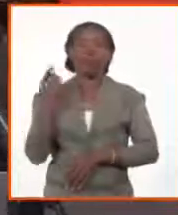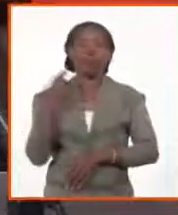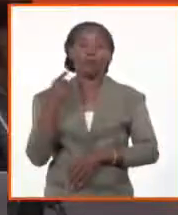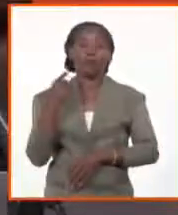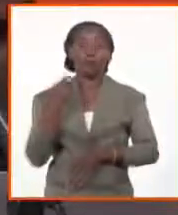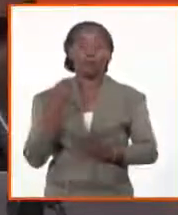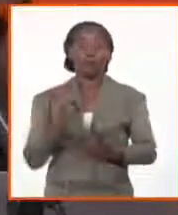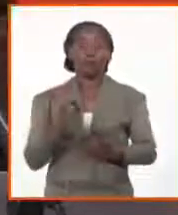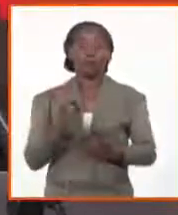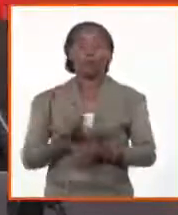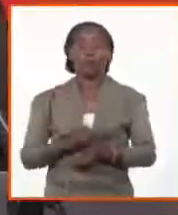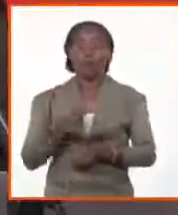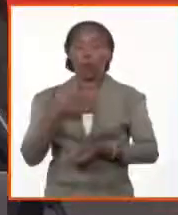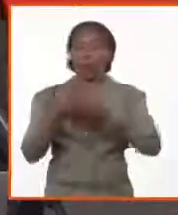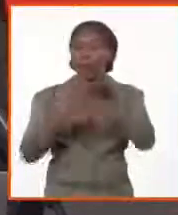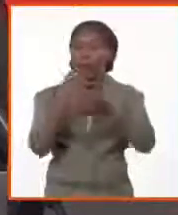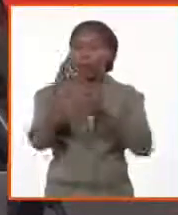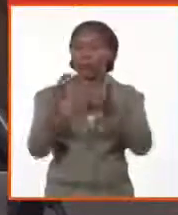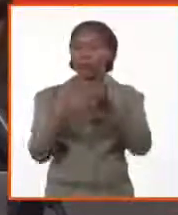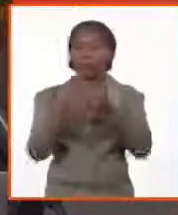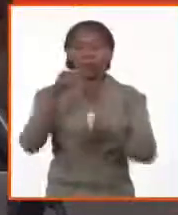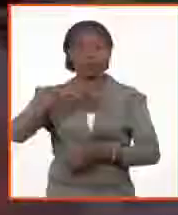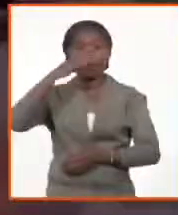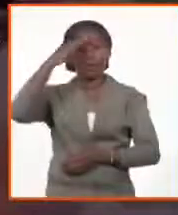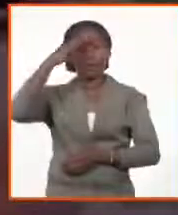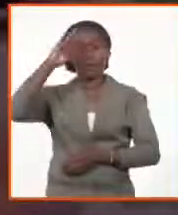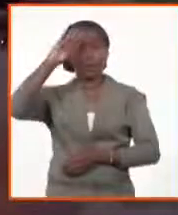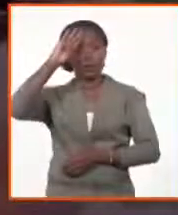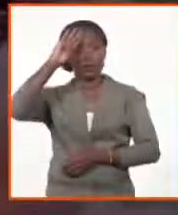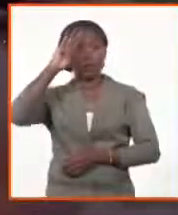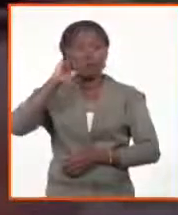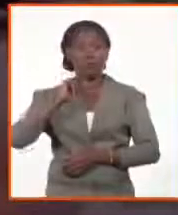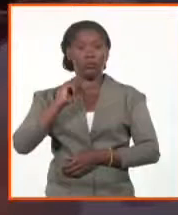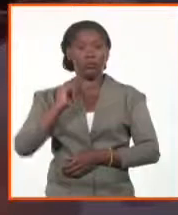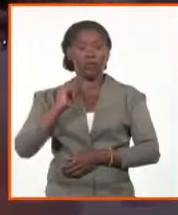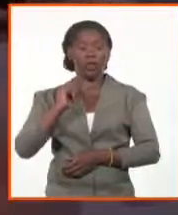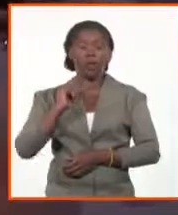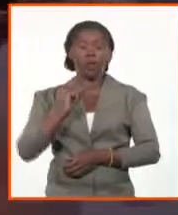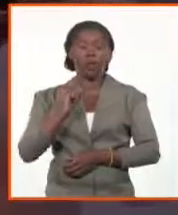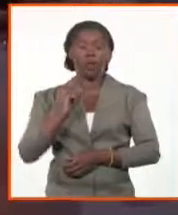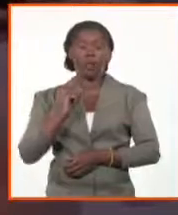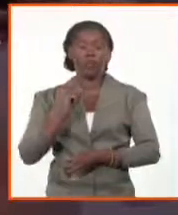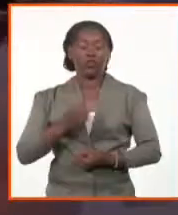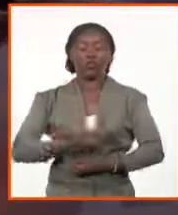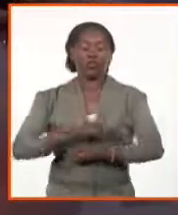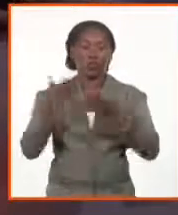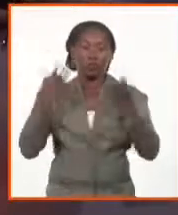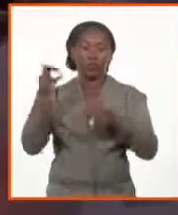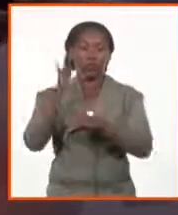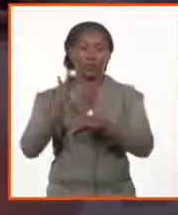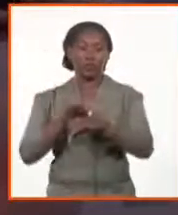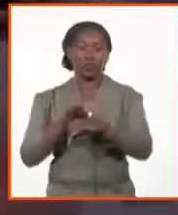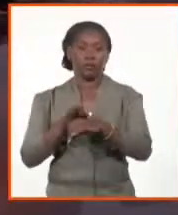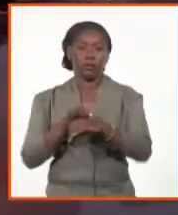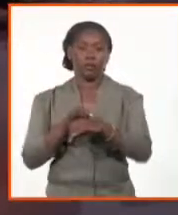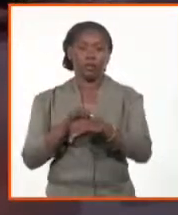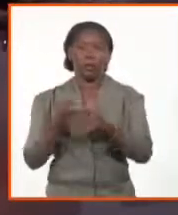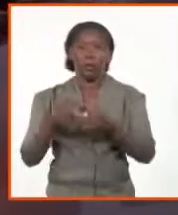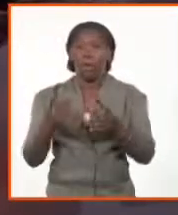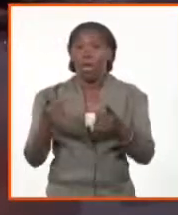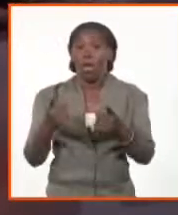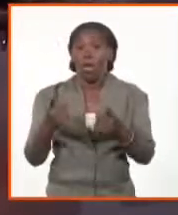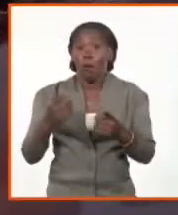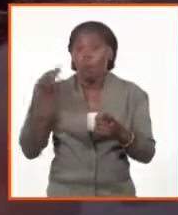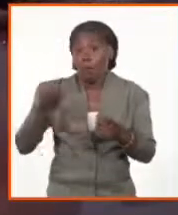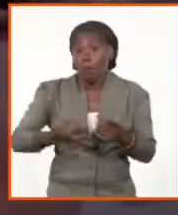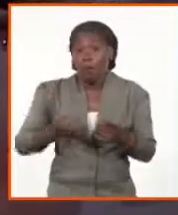sin habla sí sin decirnos primero la noticia sea que nadie nos dijo que venía el dengue